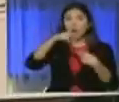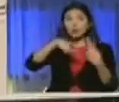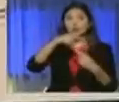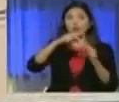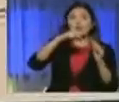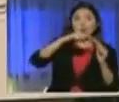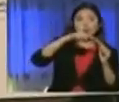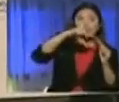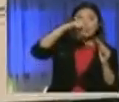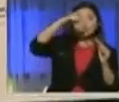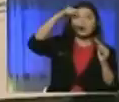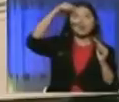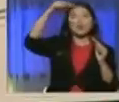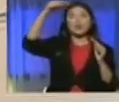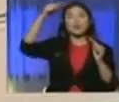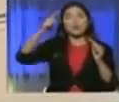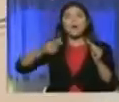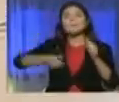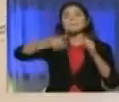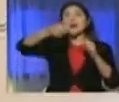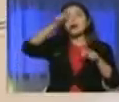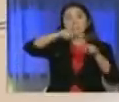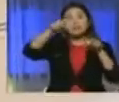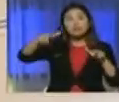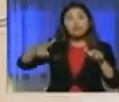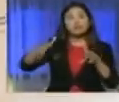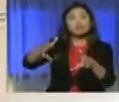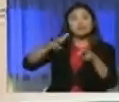decir, tenemos más cantidad de gente que gana